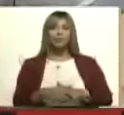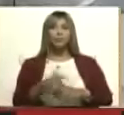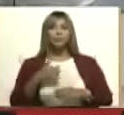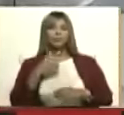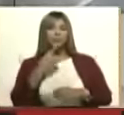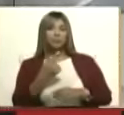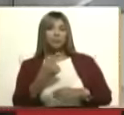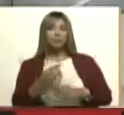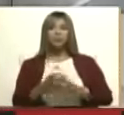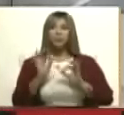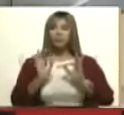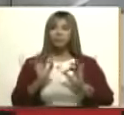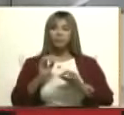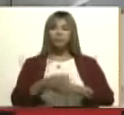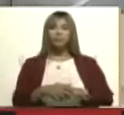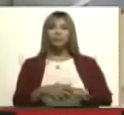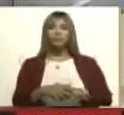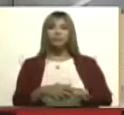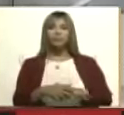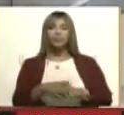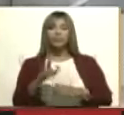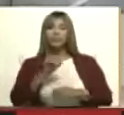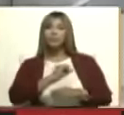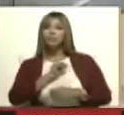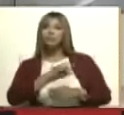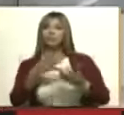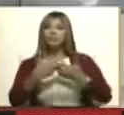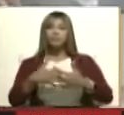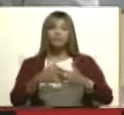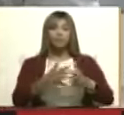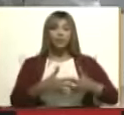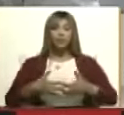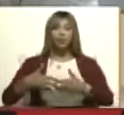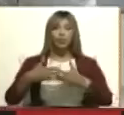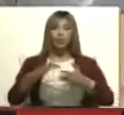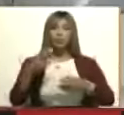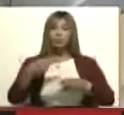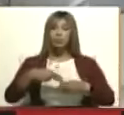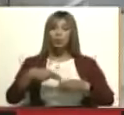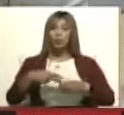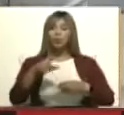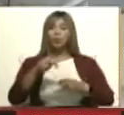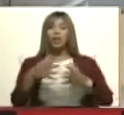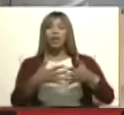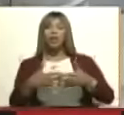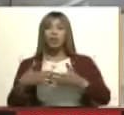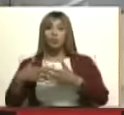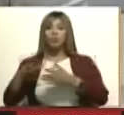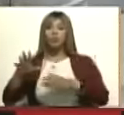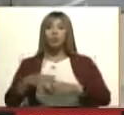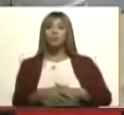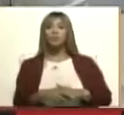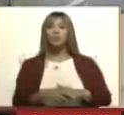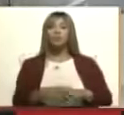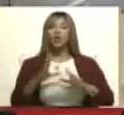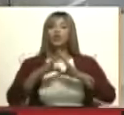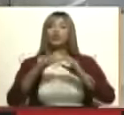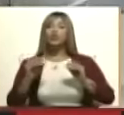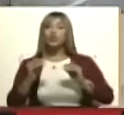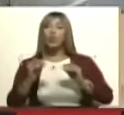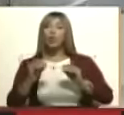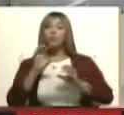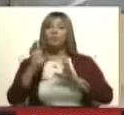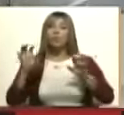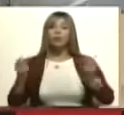los dientes en acecho a la ExxonMobil, obviamente a los Estados Unidos de América y a las potencias